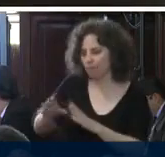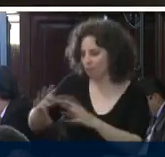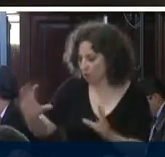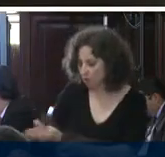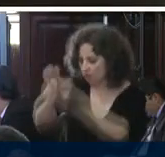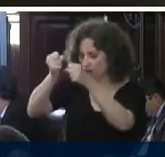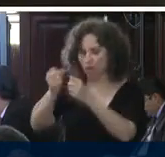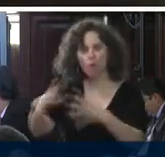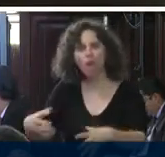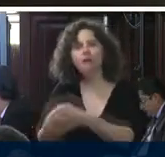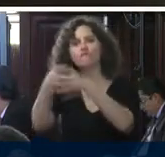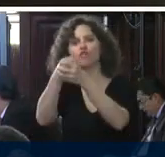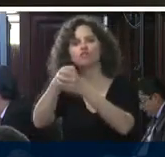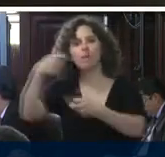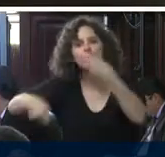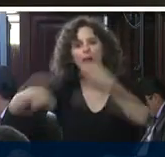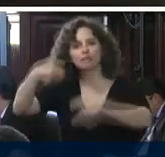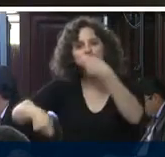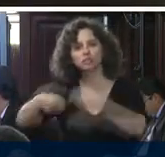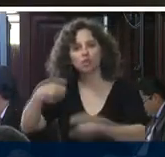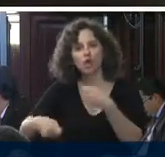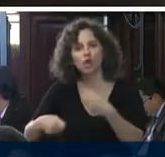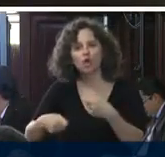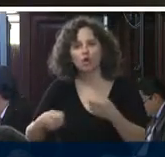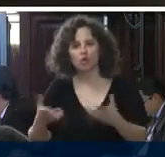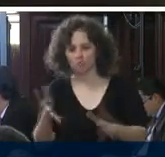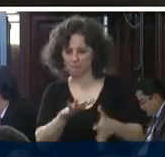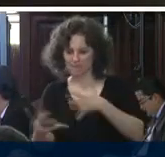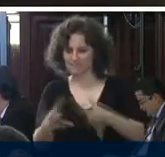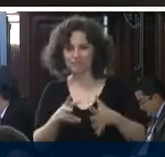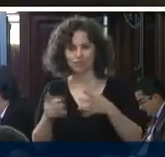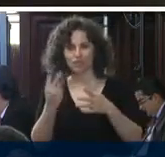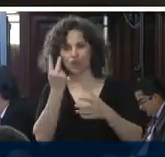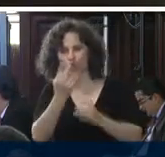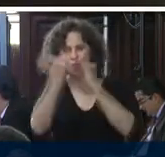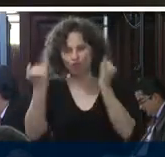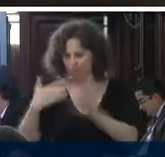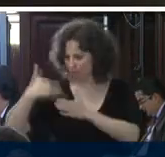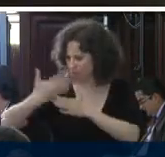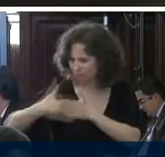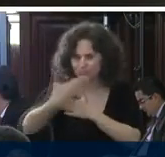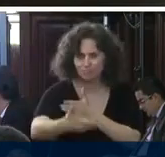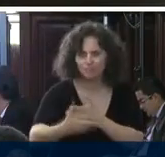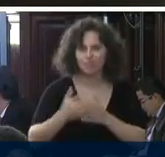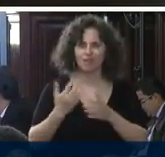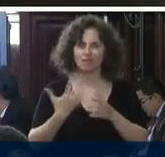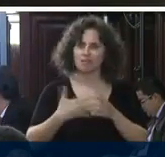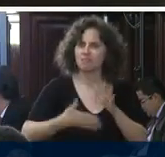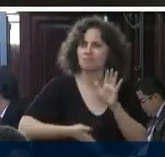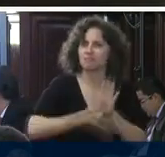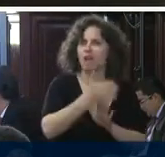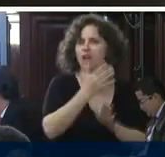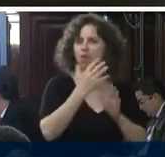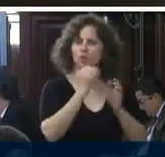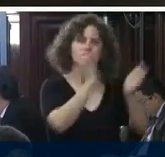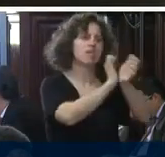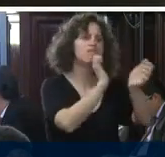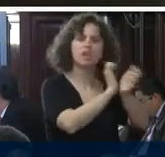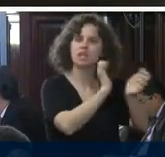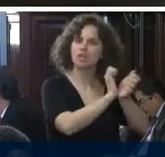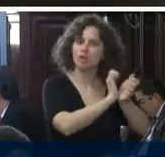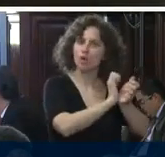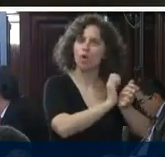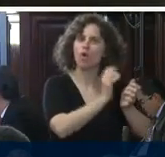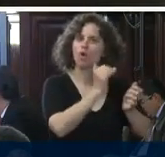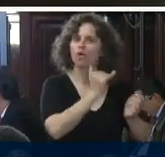una bolsa plástica, son dos, son muy parecidas en los dos días, sale con un detenido que tenía,